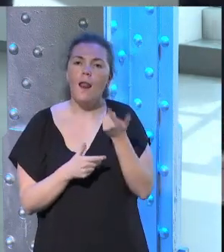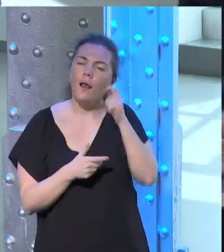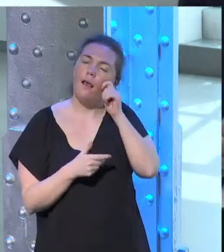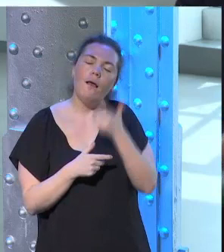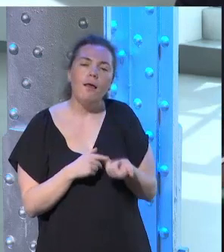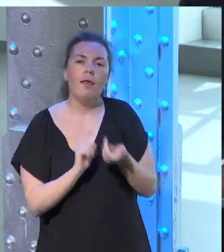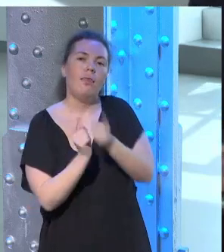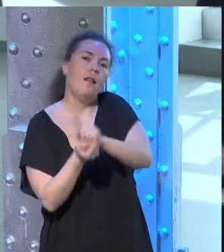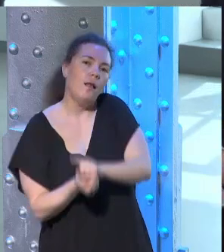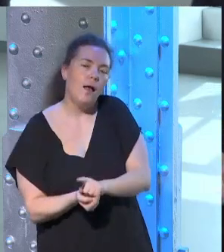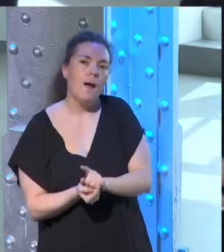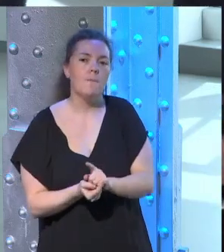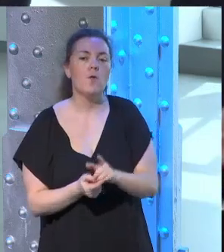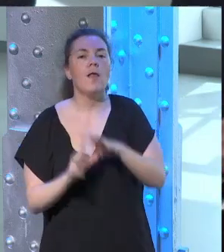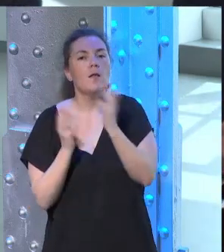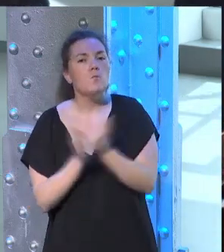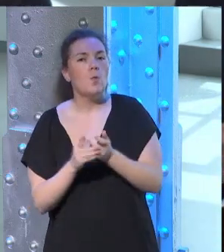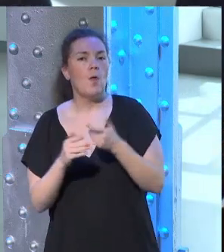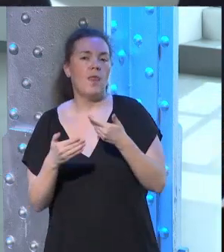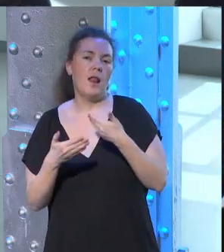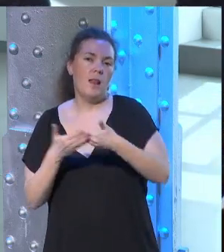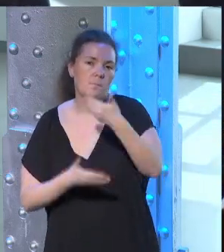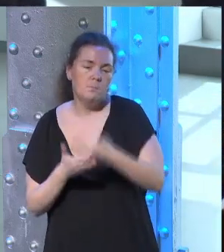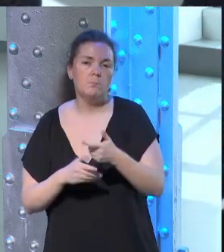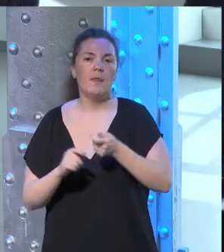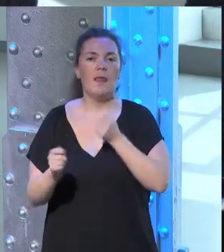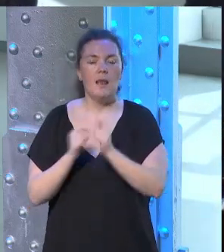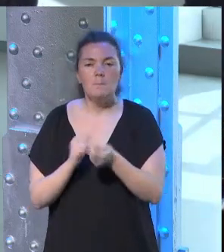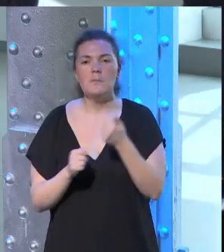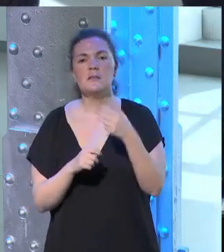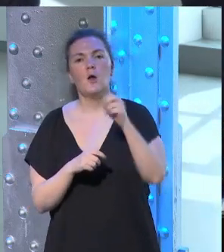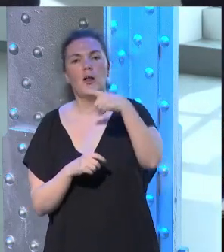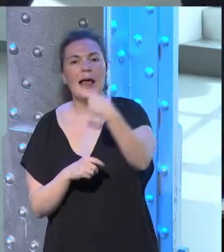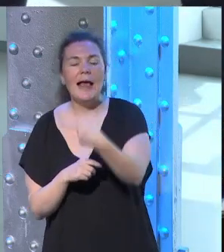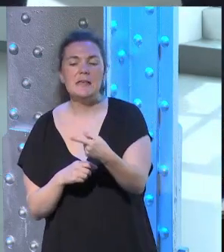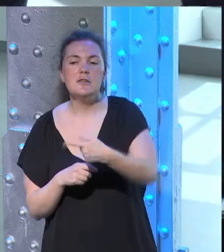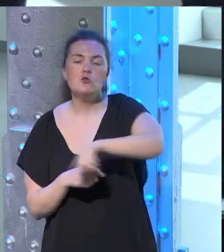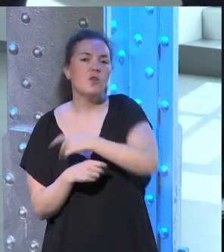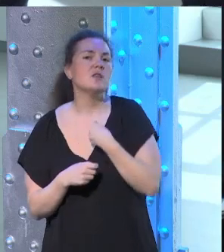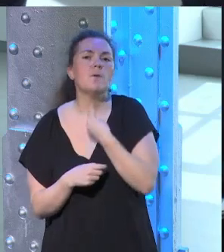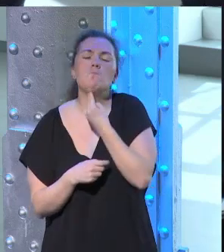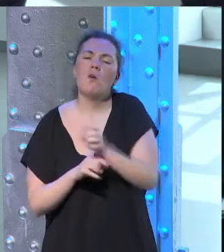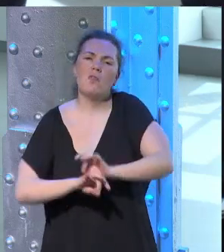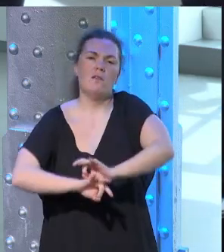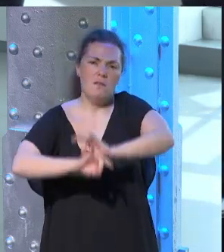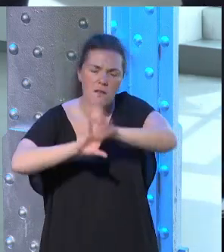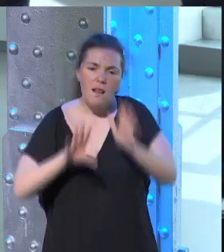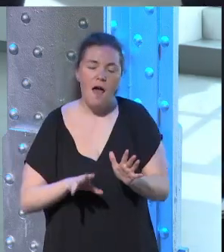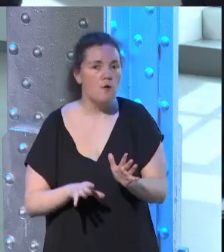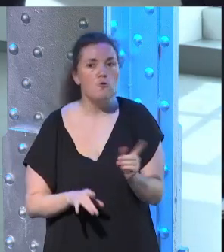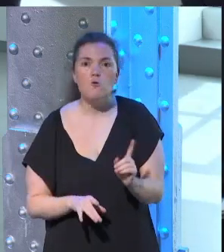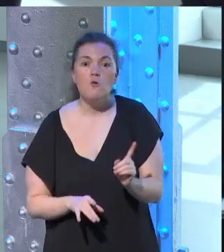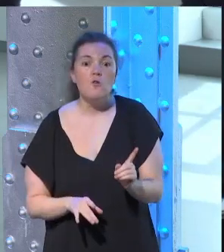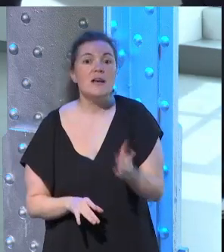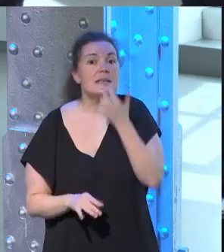sitio o en otro, en el mundo de la prensa, de las empresas, de las ONGs, ¿no? Para decir alto y claro, no, no, no, no, es que de verdad